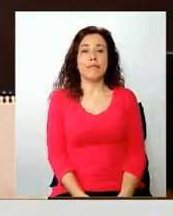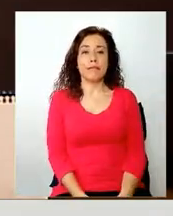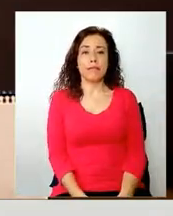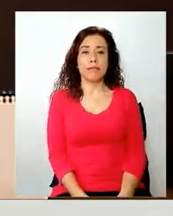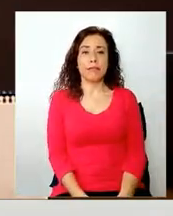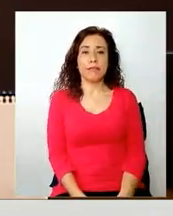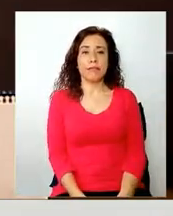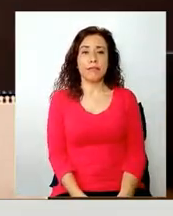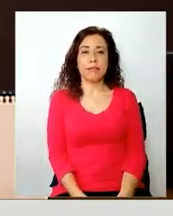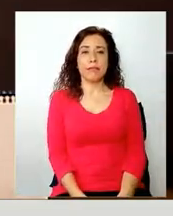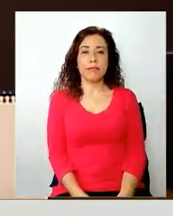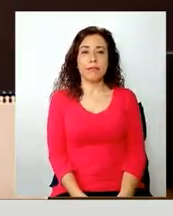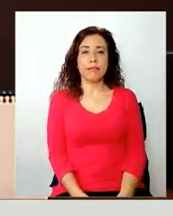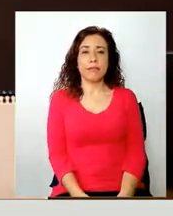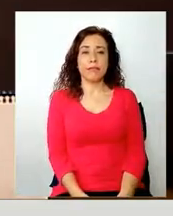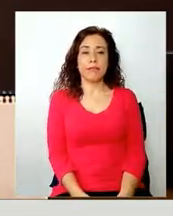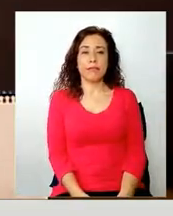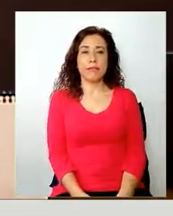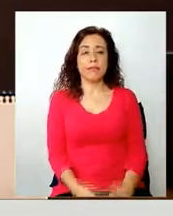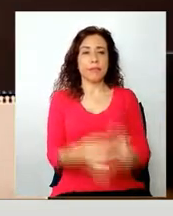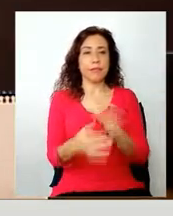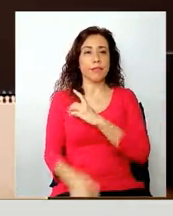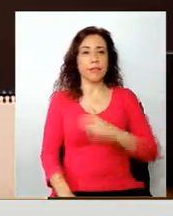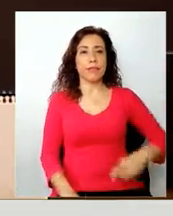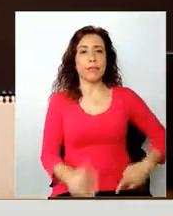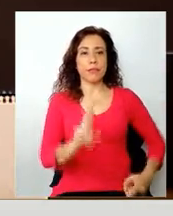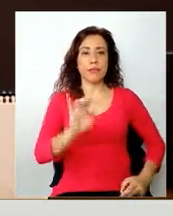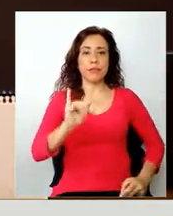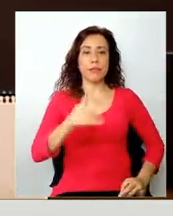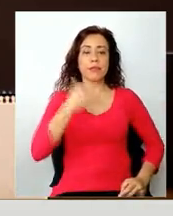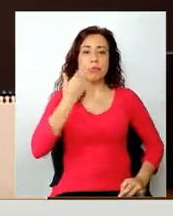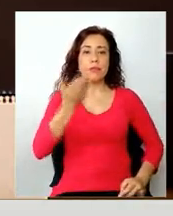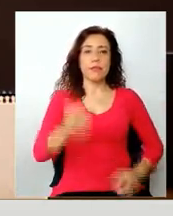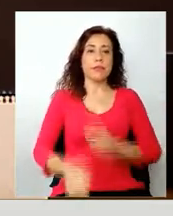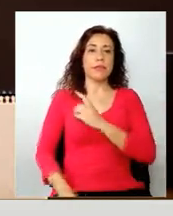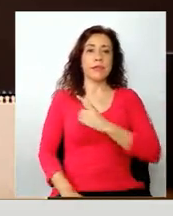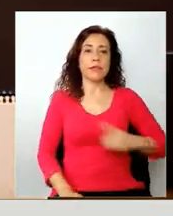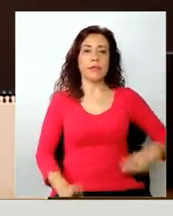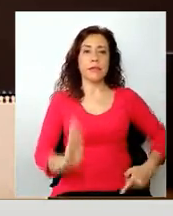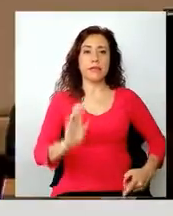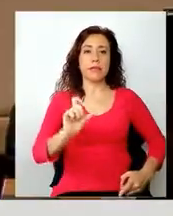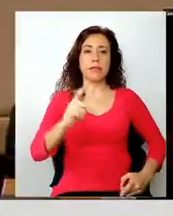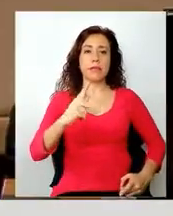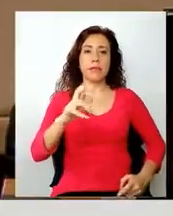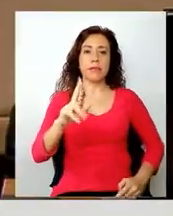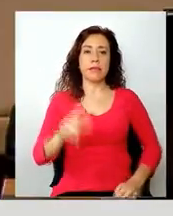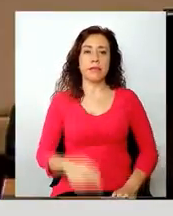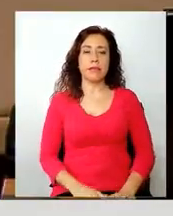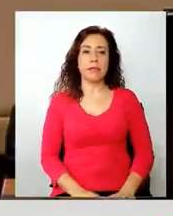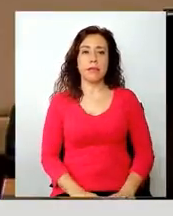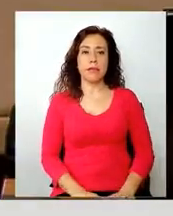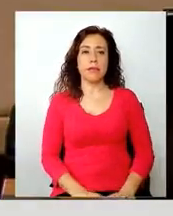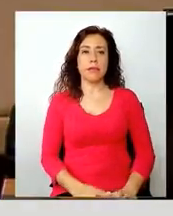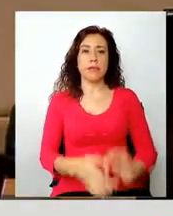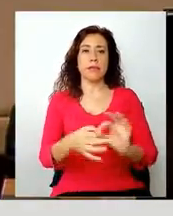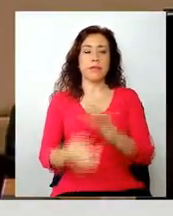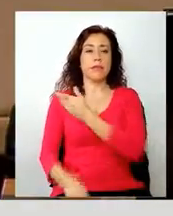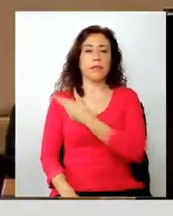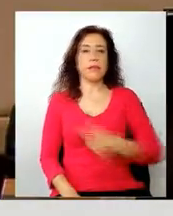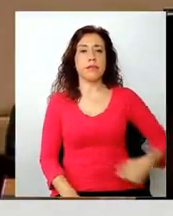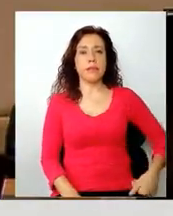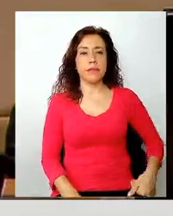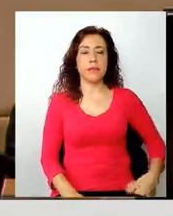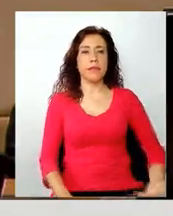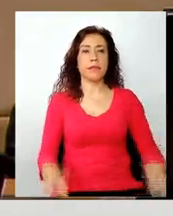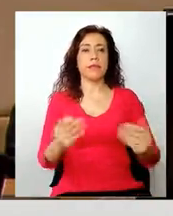Muchas gracias diputado Rey tiene a continuación la palabra el diputado Becker Gracias presidente saludar a los colegas